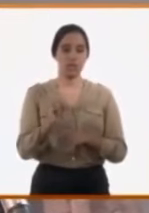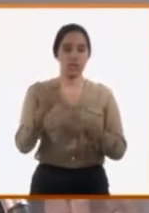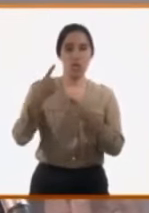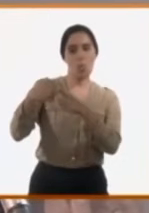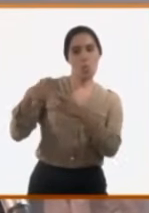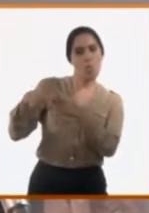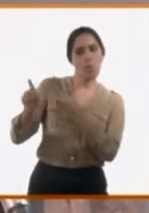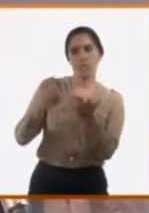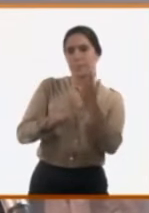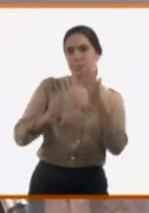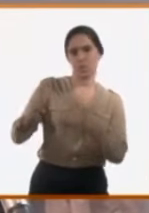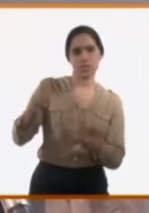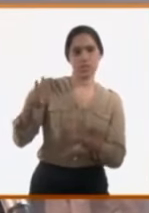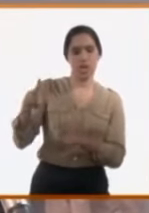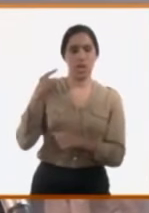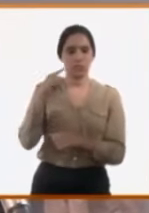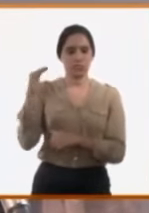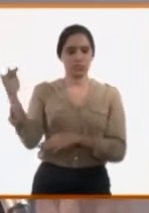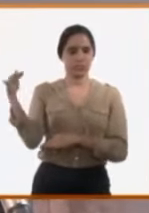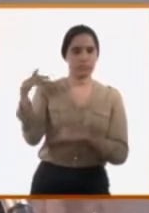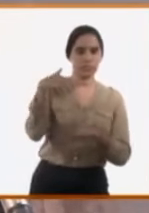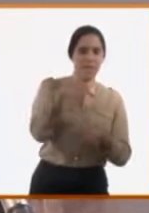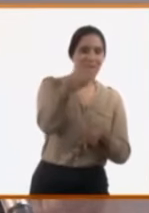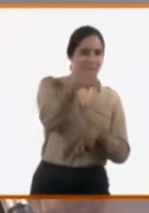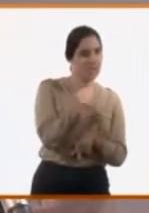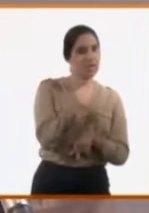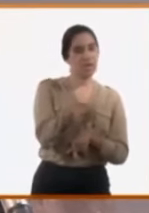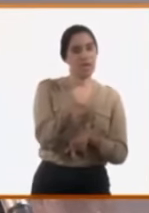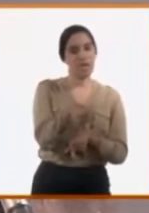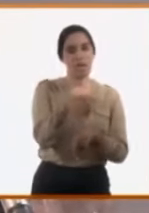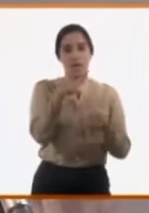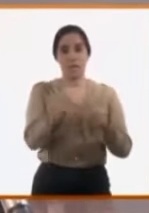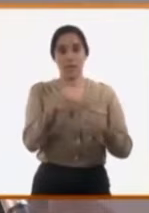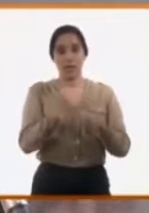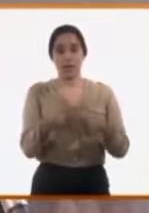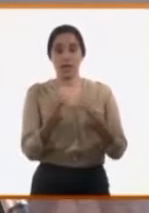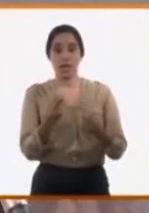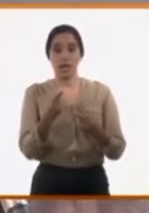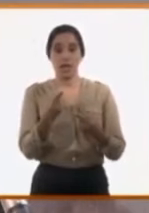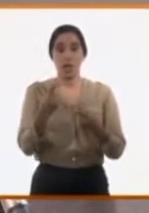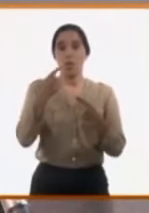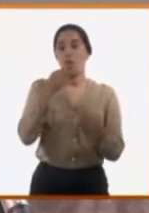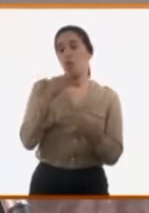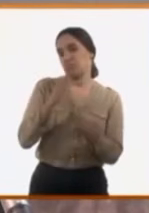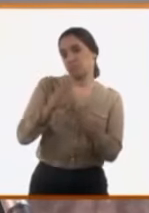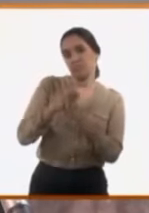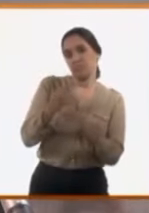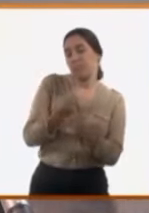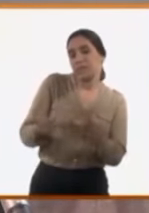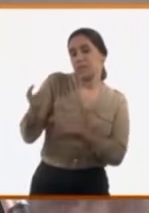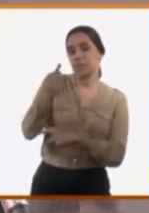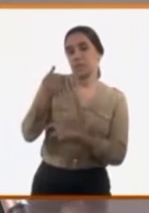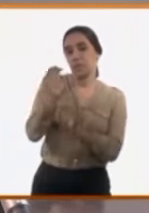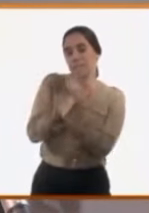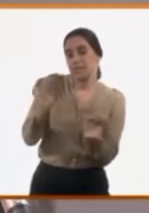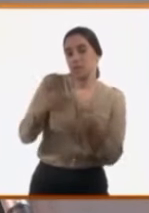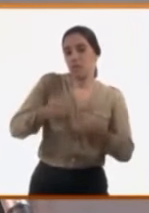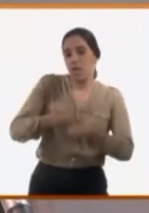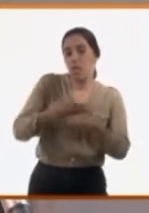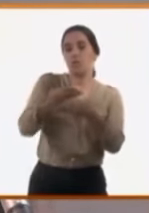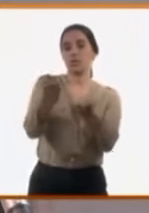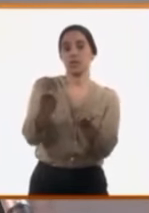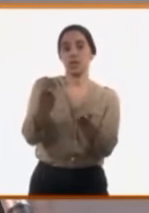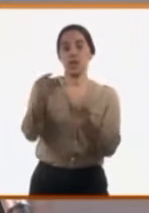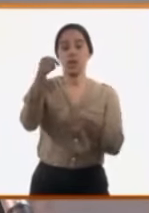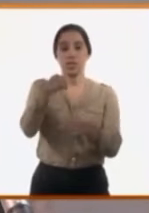defiende con su talento y su capacidad alcanzar una plaza en la UCI y después lo trasladamos lo mantenemos en la beca todo eso lo hace el